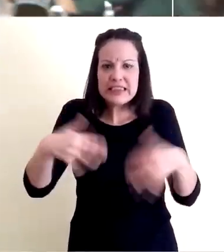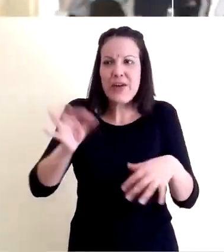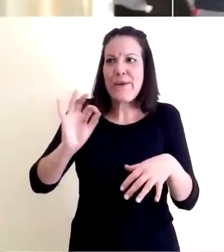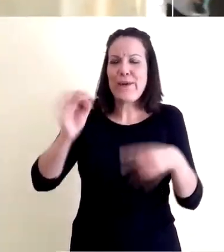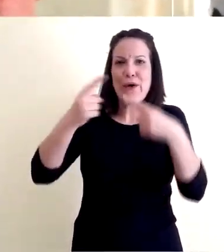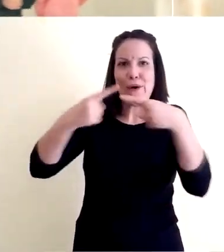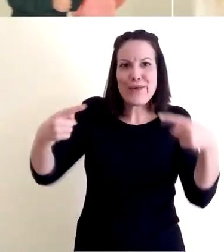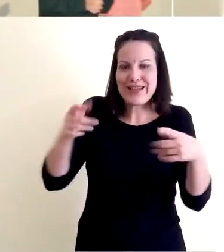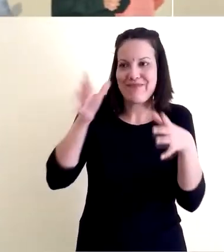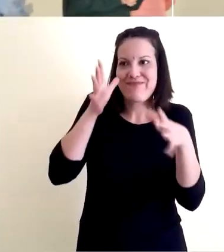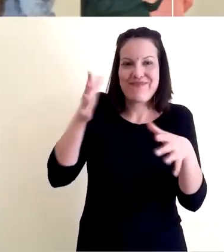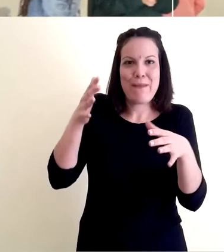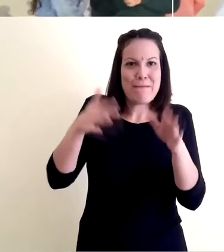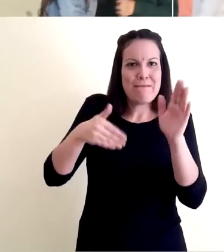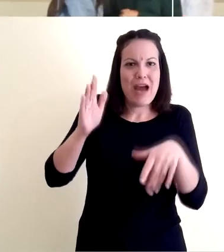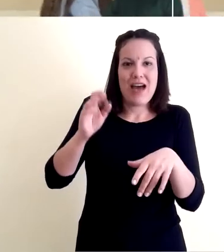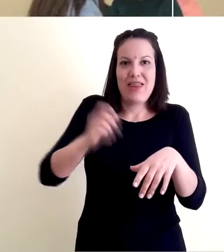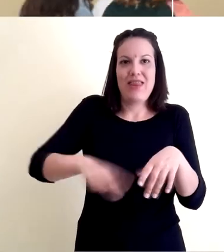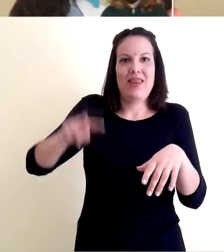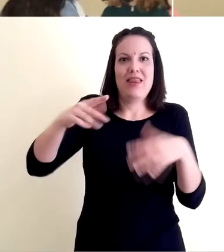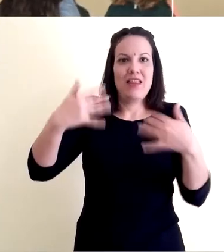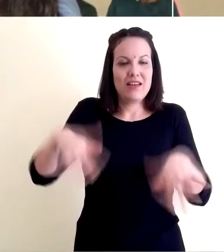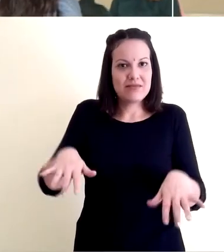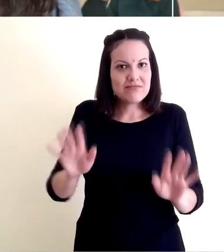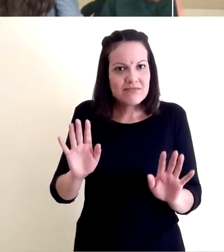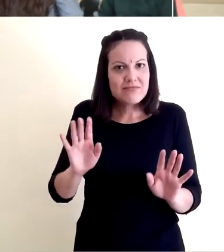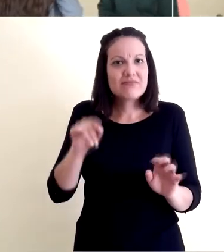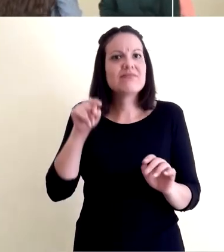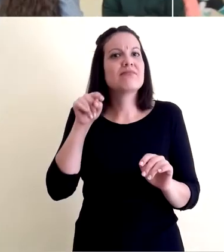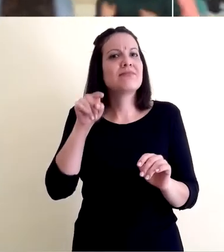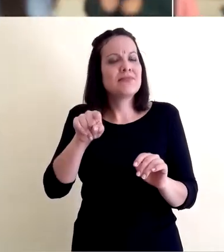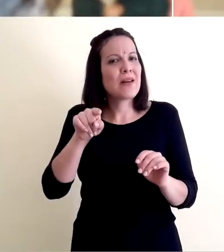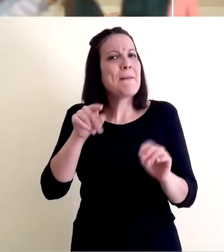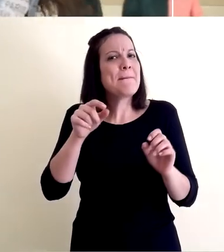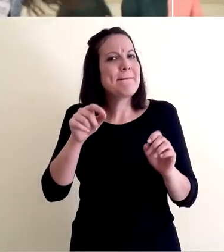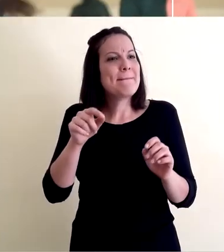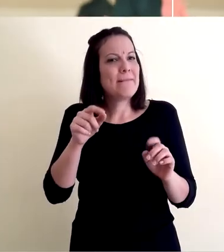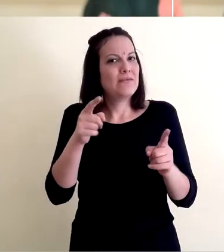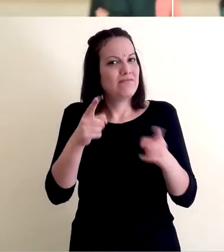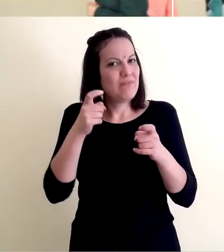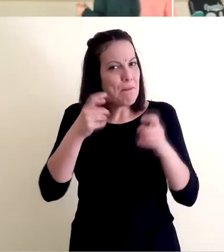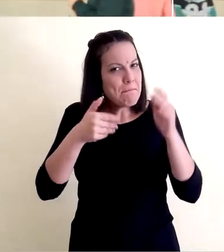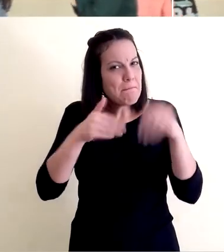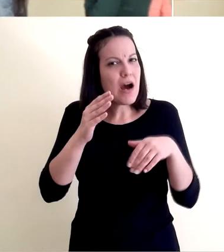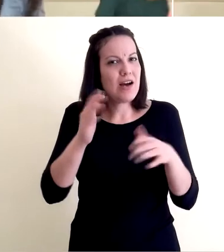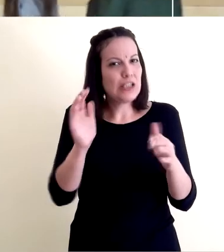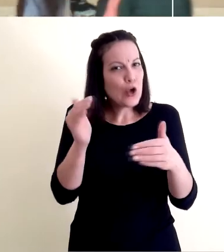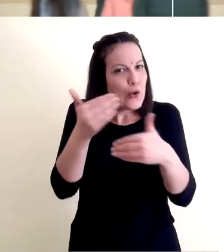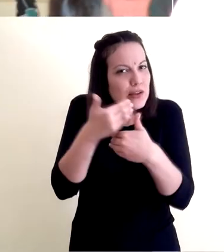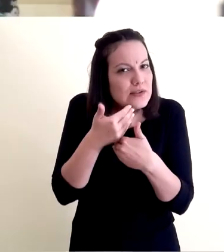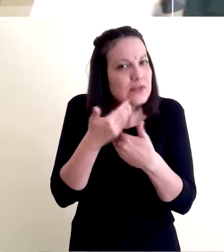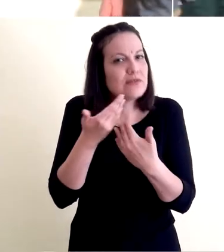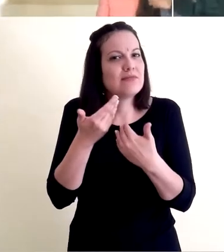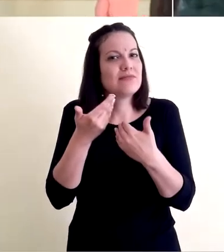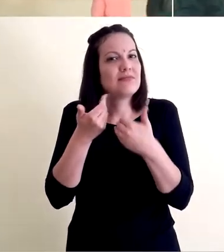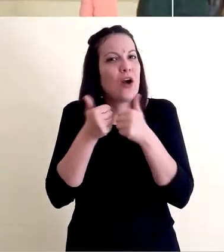en todo sentido, que, entonces ahí es mucho más fuerte la necesidad de contención, de